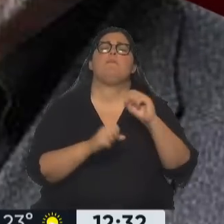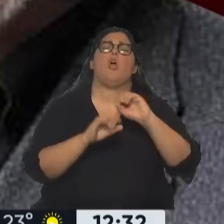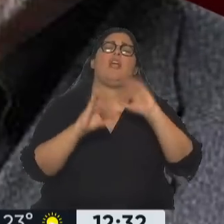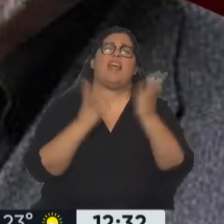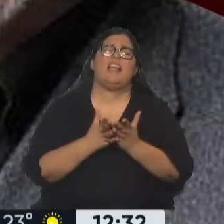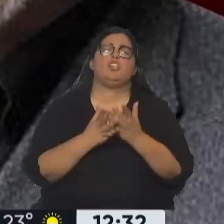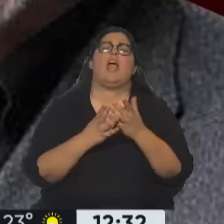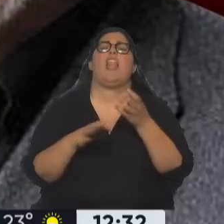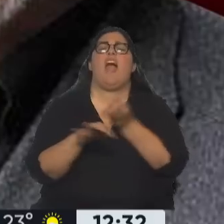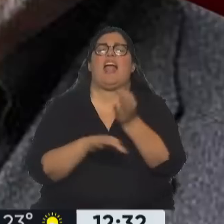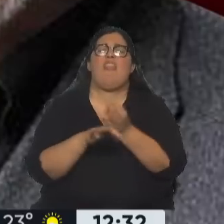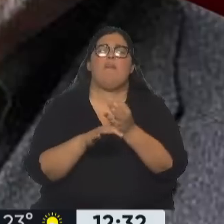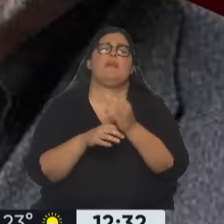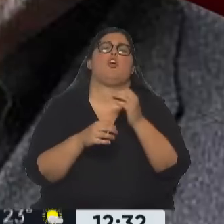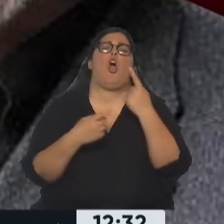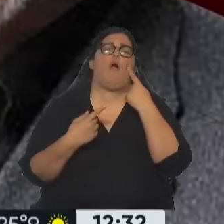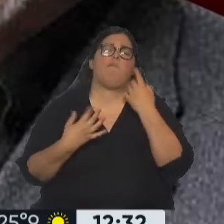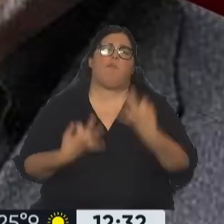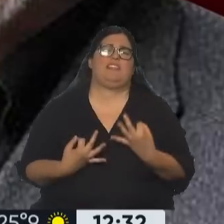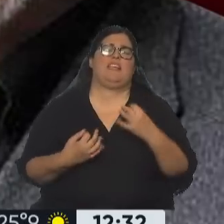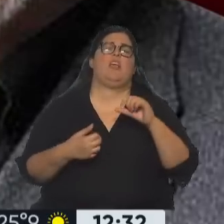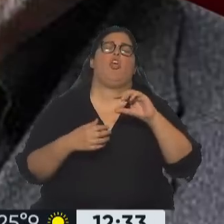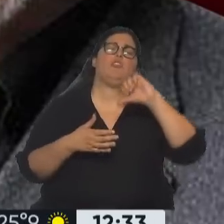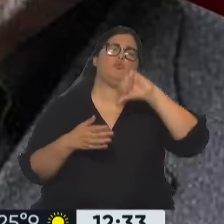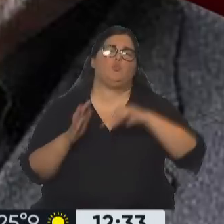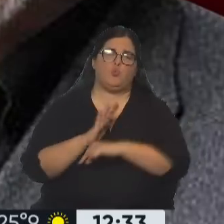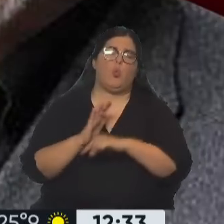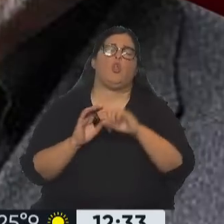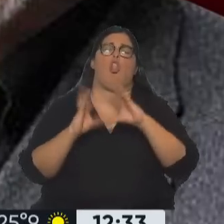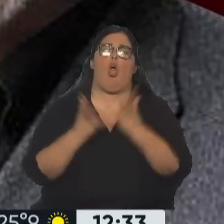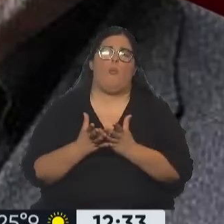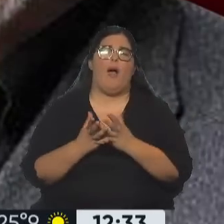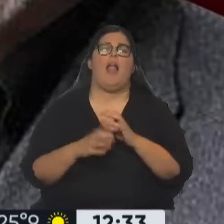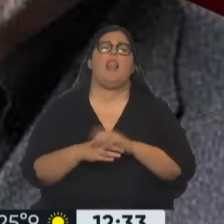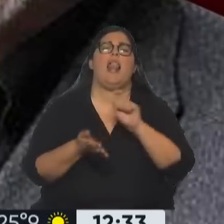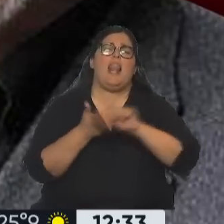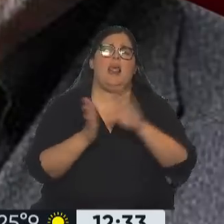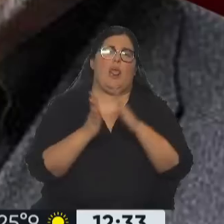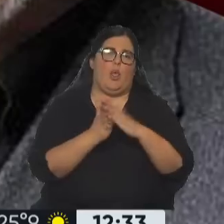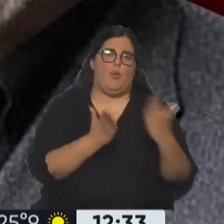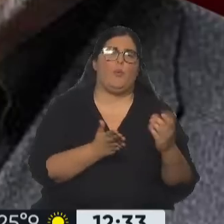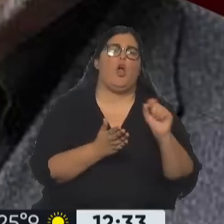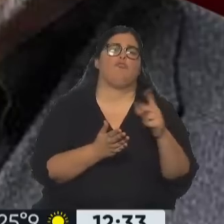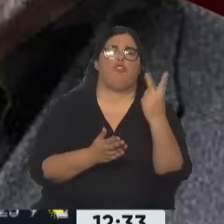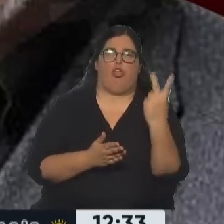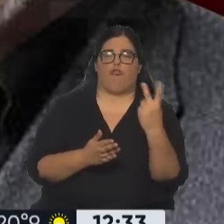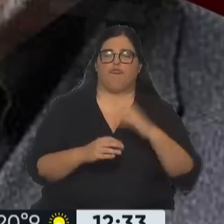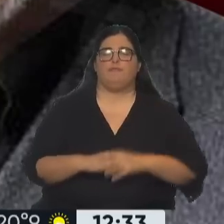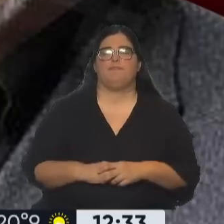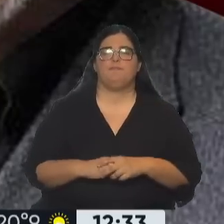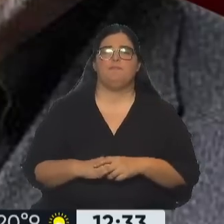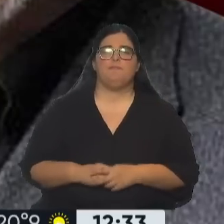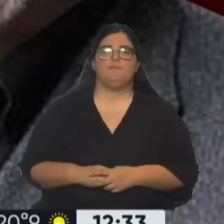Académico Distinguido del Sur Global, los libros recientes América Latina y Eurasia en un mundo multipolar y Guerra y Transición Global.